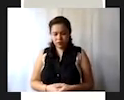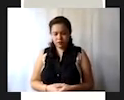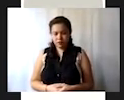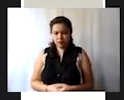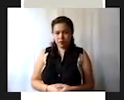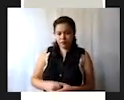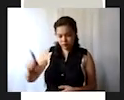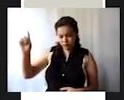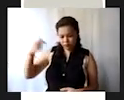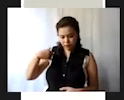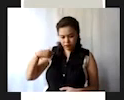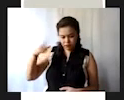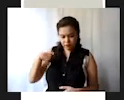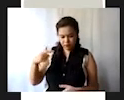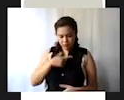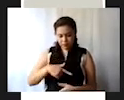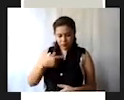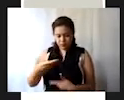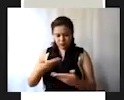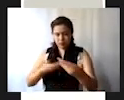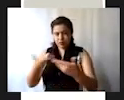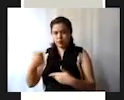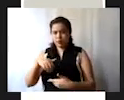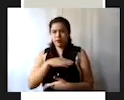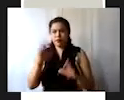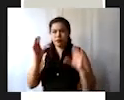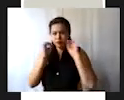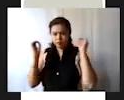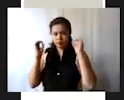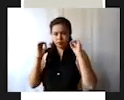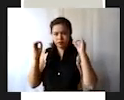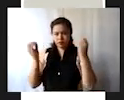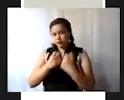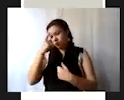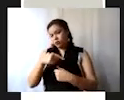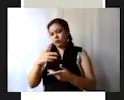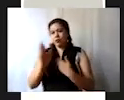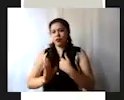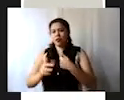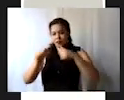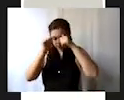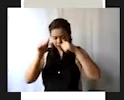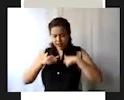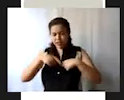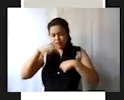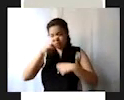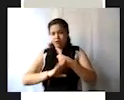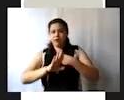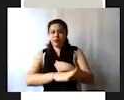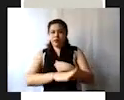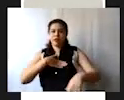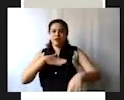A mí me gustaría compartirles lo que hacemos en la Asociación para Evitar la Ceguera en México. Buenas tardes. Buenas tardes, adelante